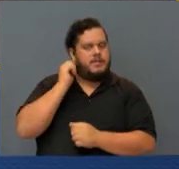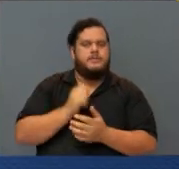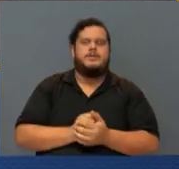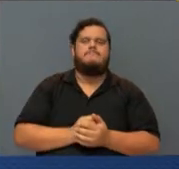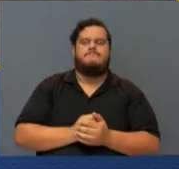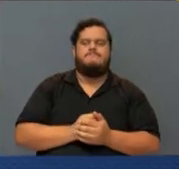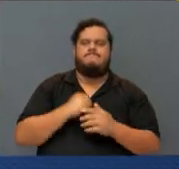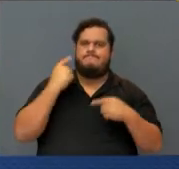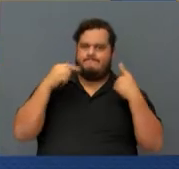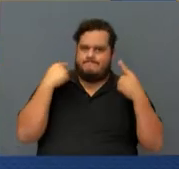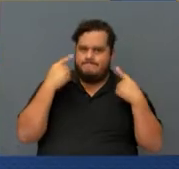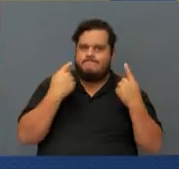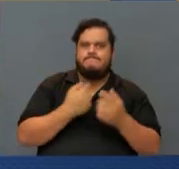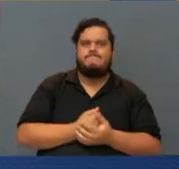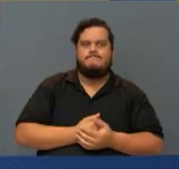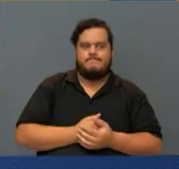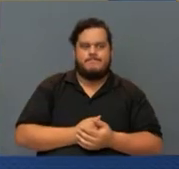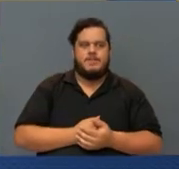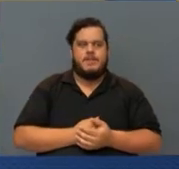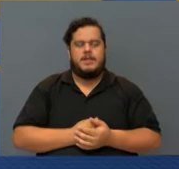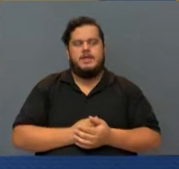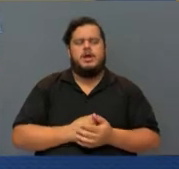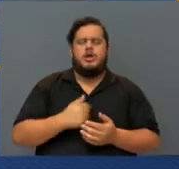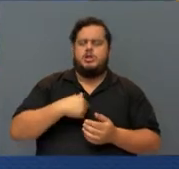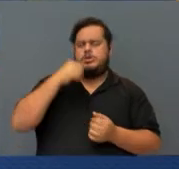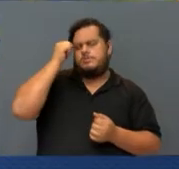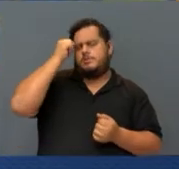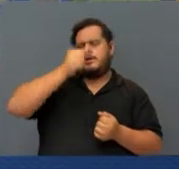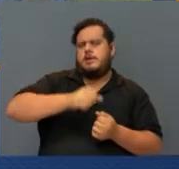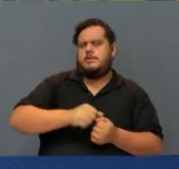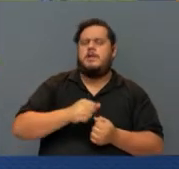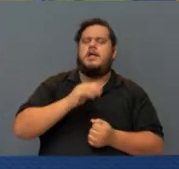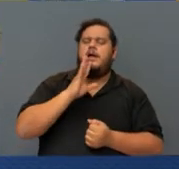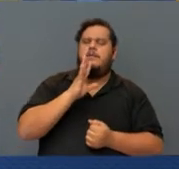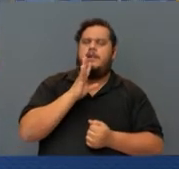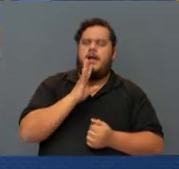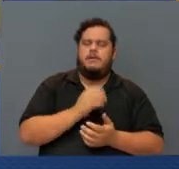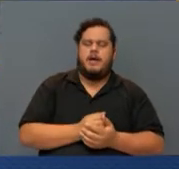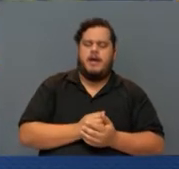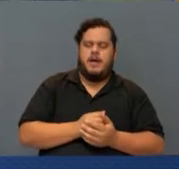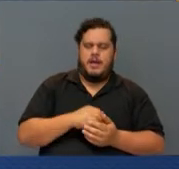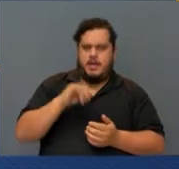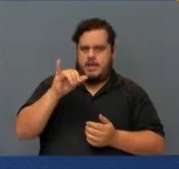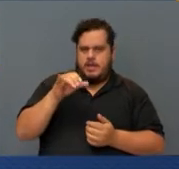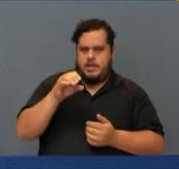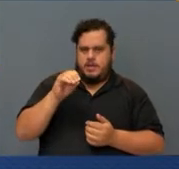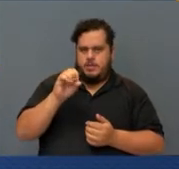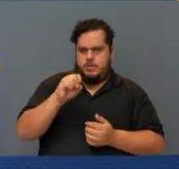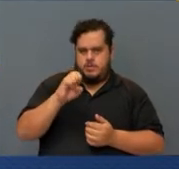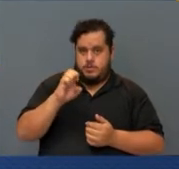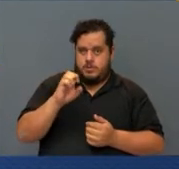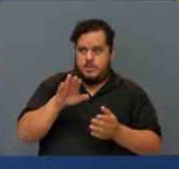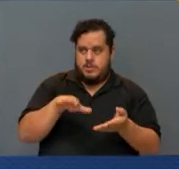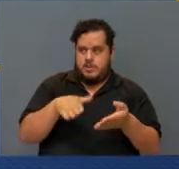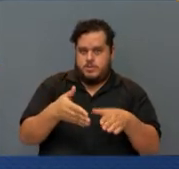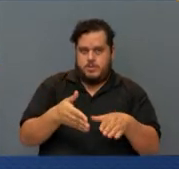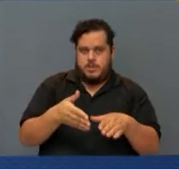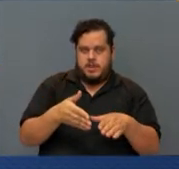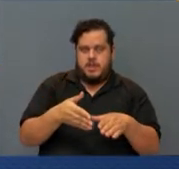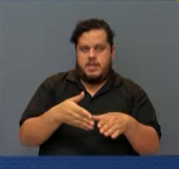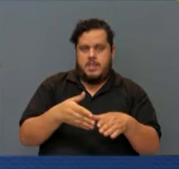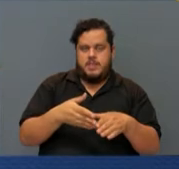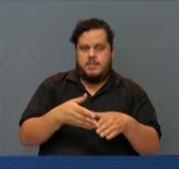sí estaba recordando hablaba josé de la muerte de